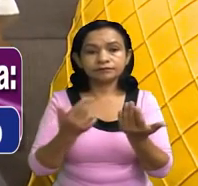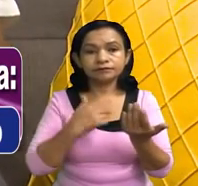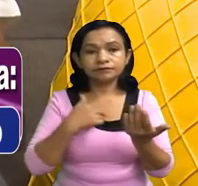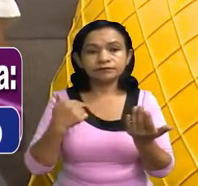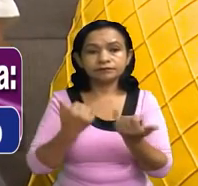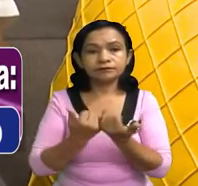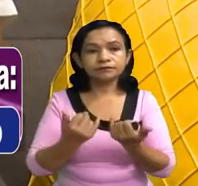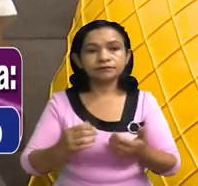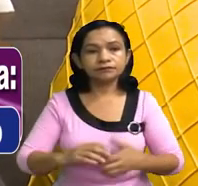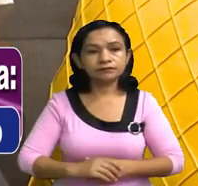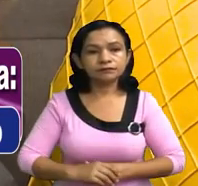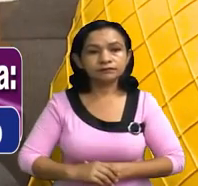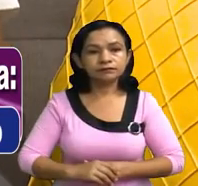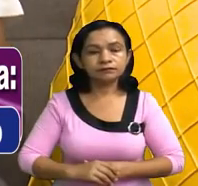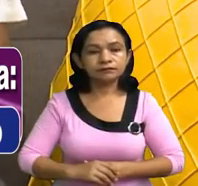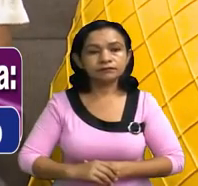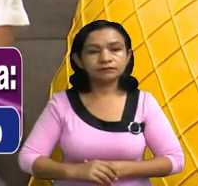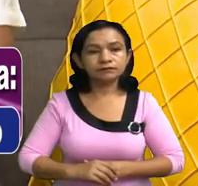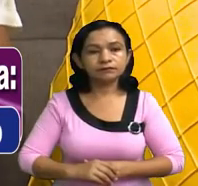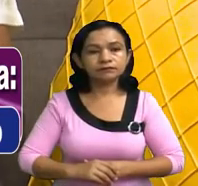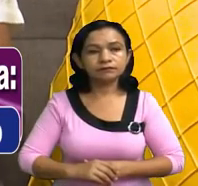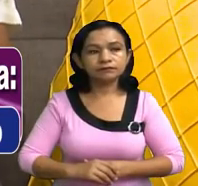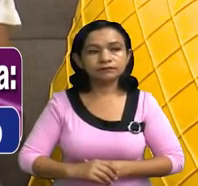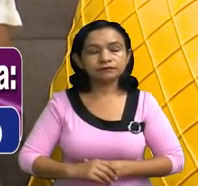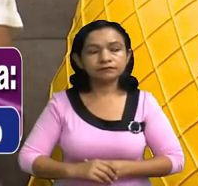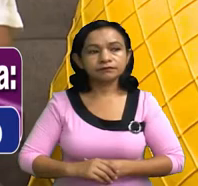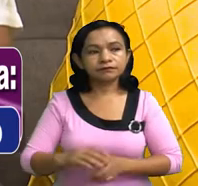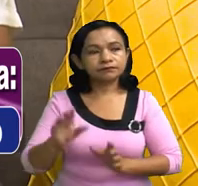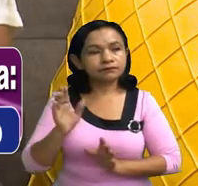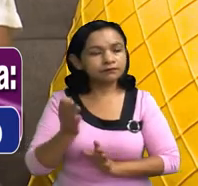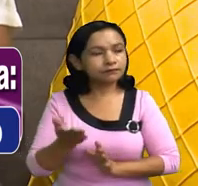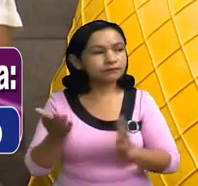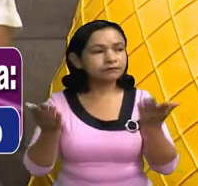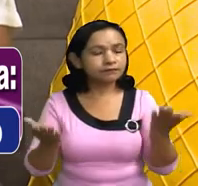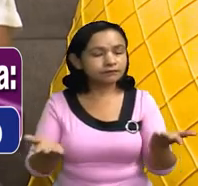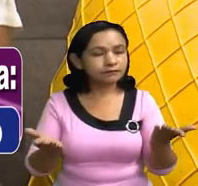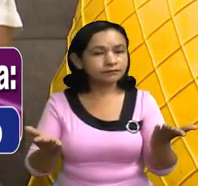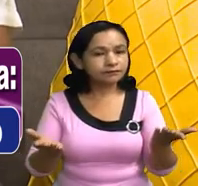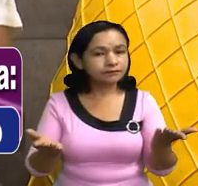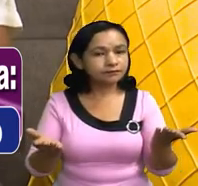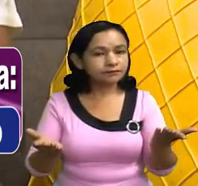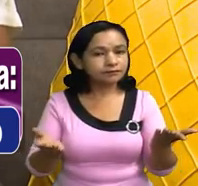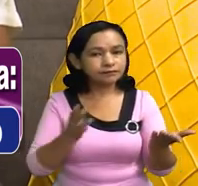tenemos retorno muchachos, muchas gracias. Ahí está precisamente